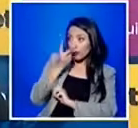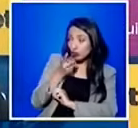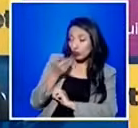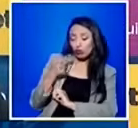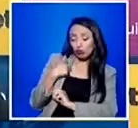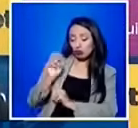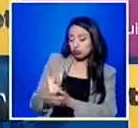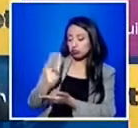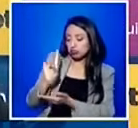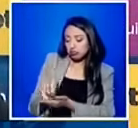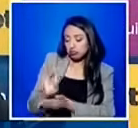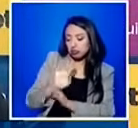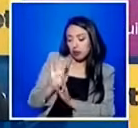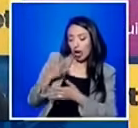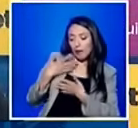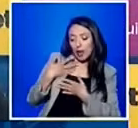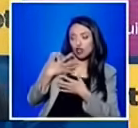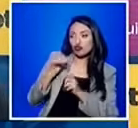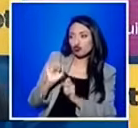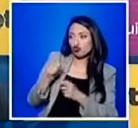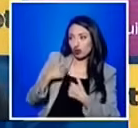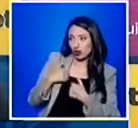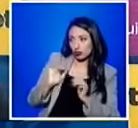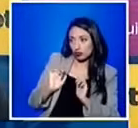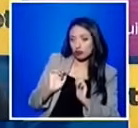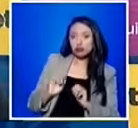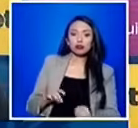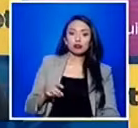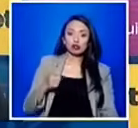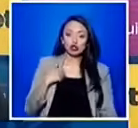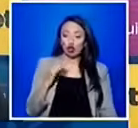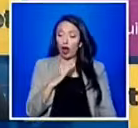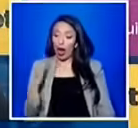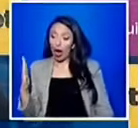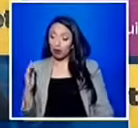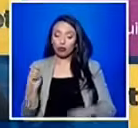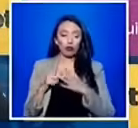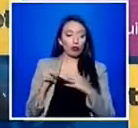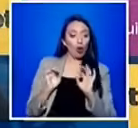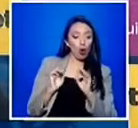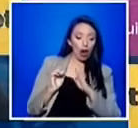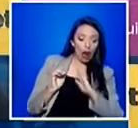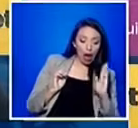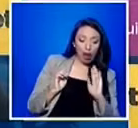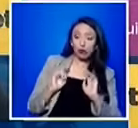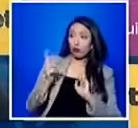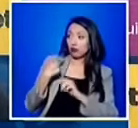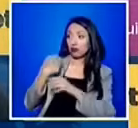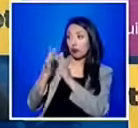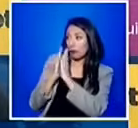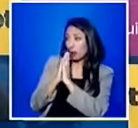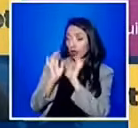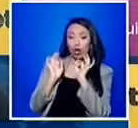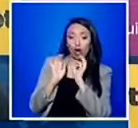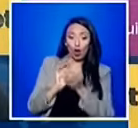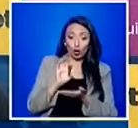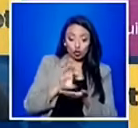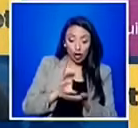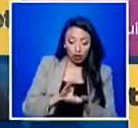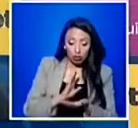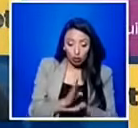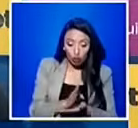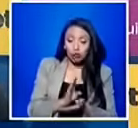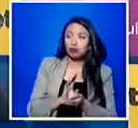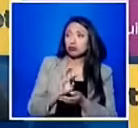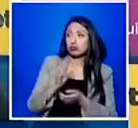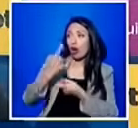a dar mi mayor esfuerzo. Obviamente si es de jugar lateral pues lo haré de la mejor manera, he jugado ahí. Y si es también de jugar pues